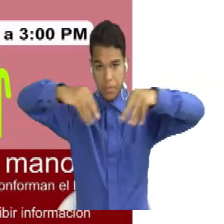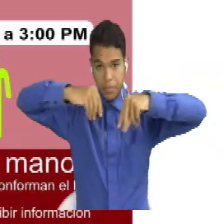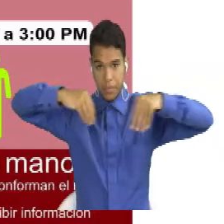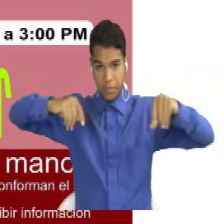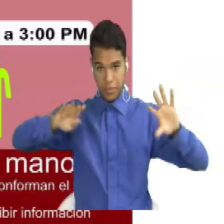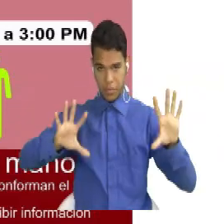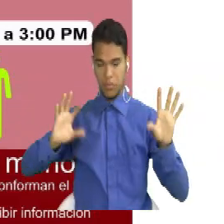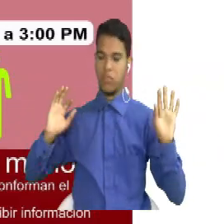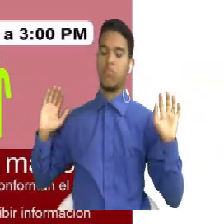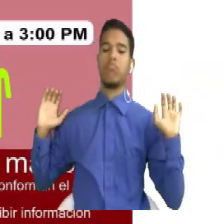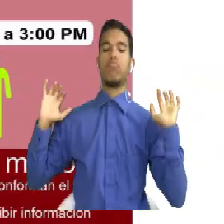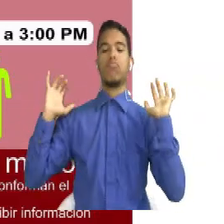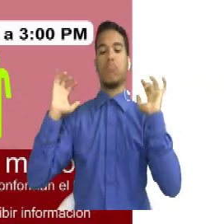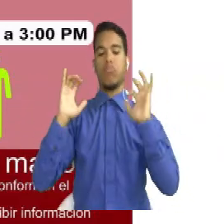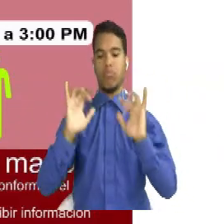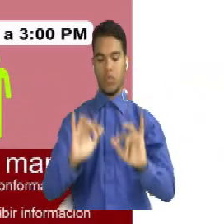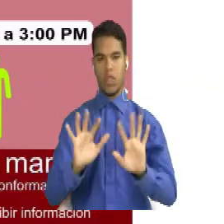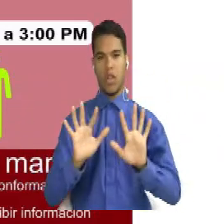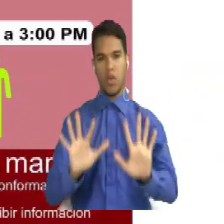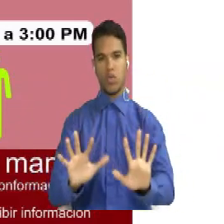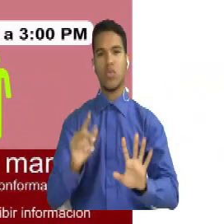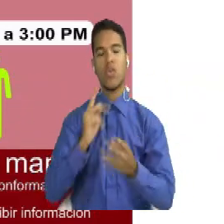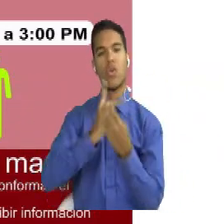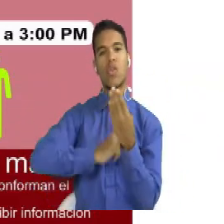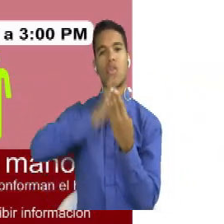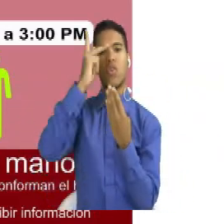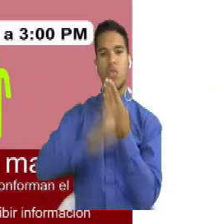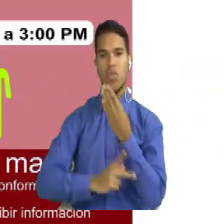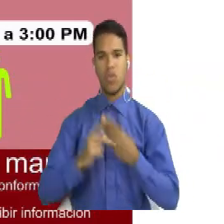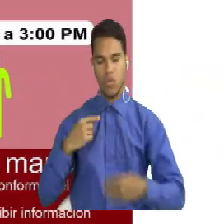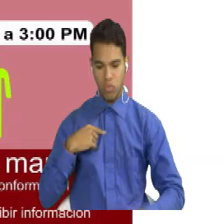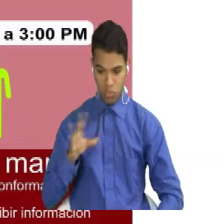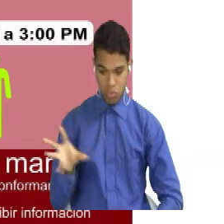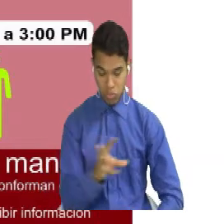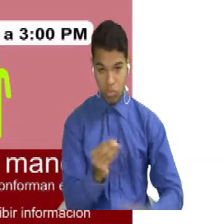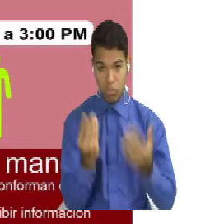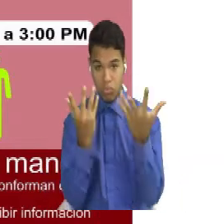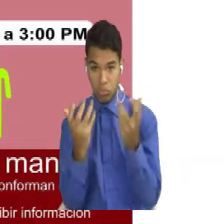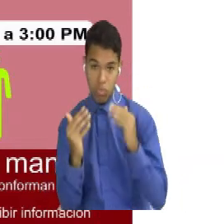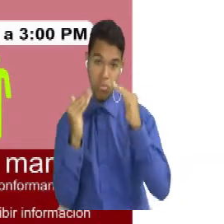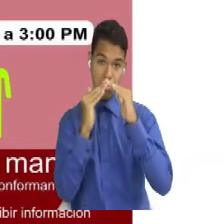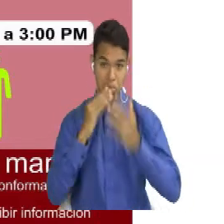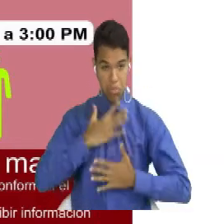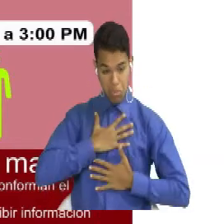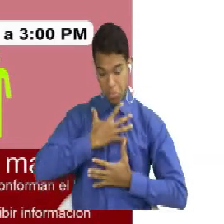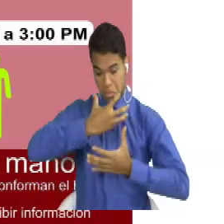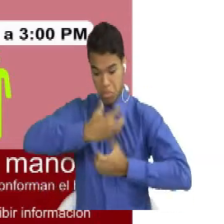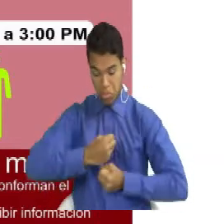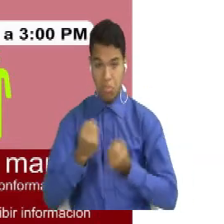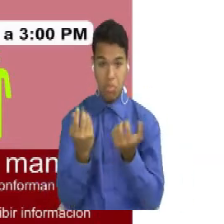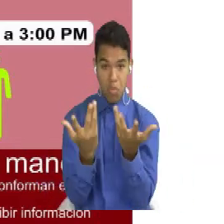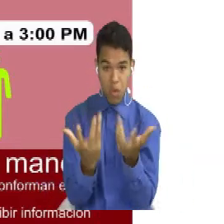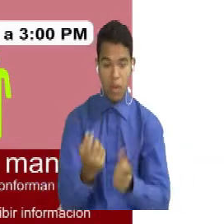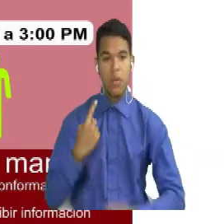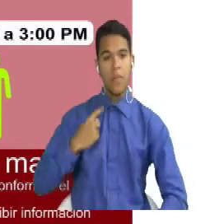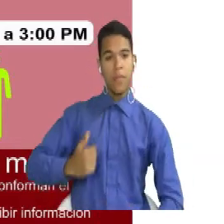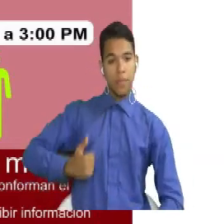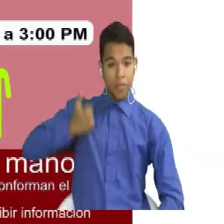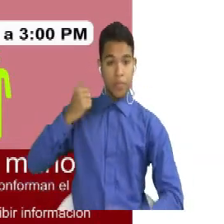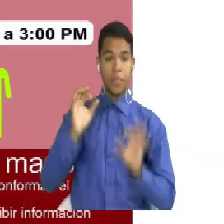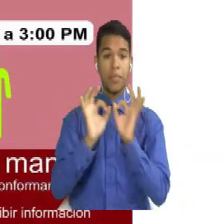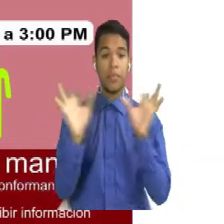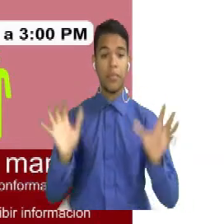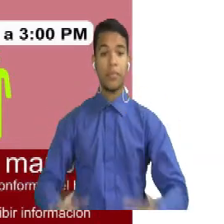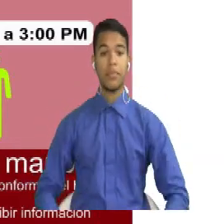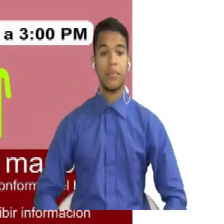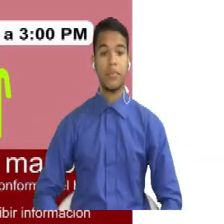Edua, Ciudadela Centenario, este gran proyecto para todos ustedes que desean tener casa y bueno, aprovechen entonces esta gran oportunidad.